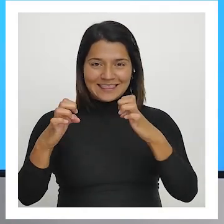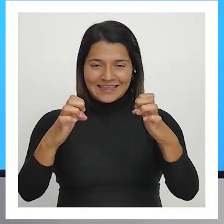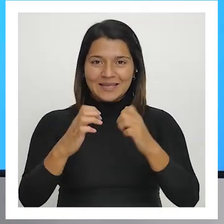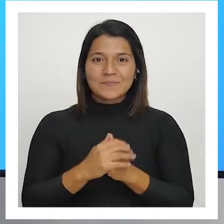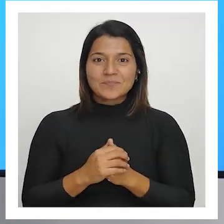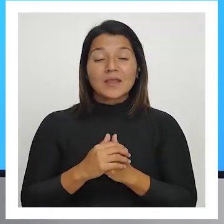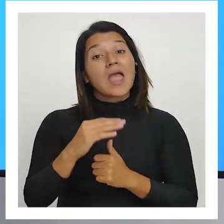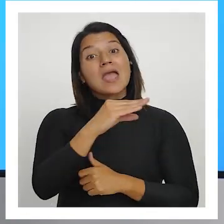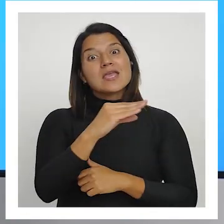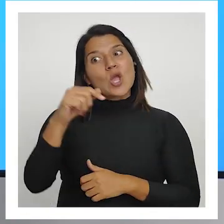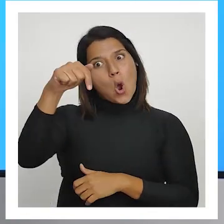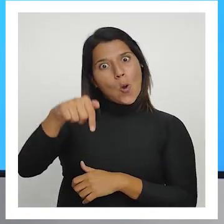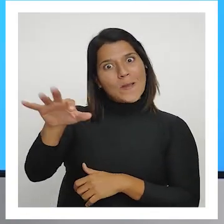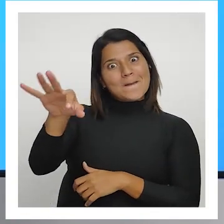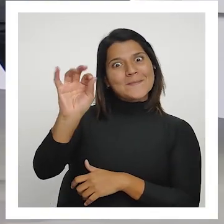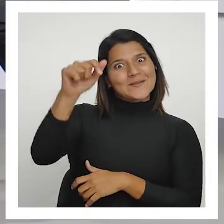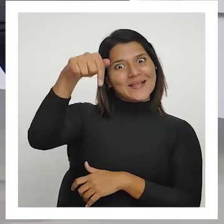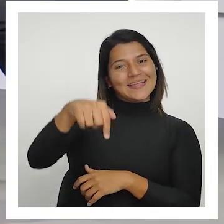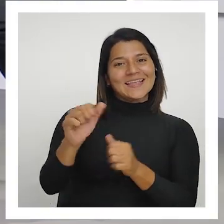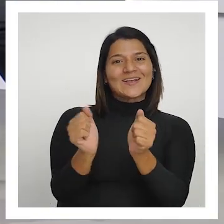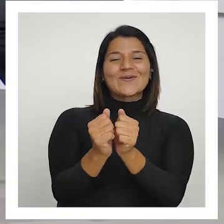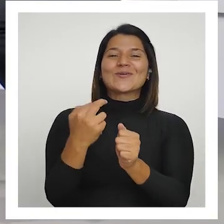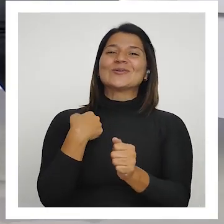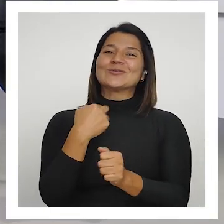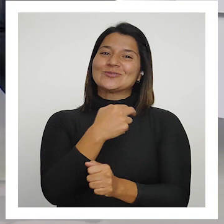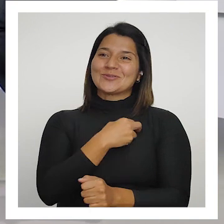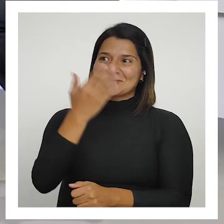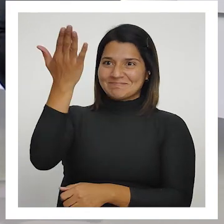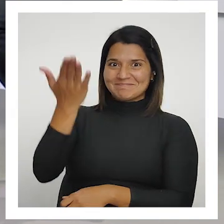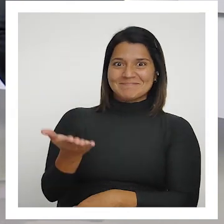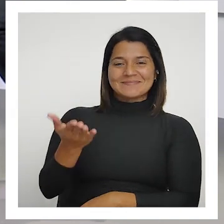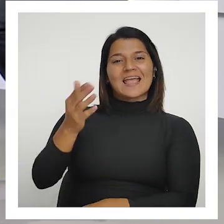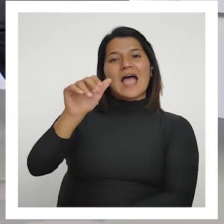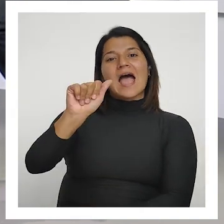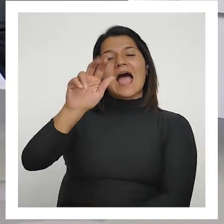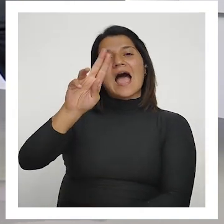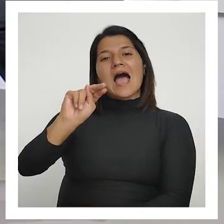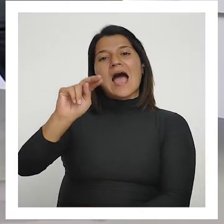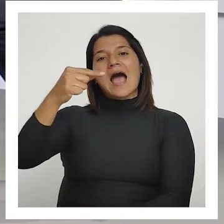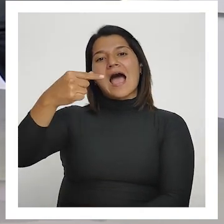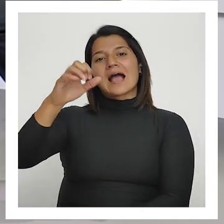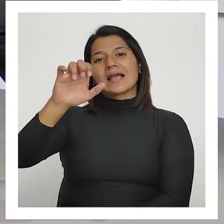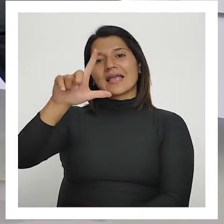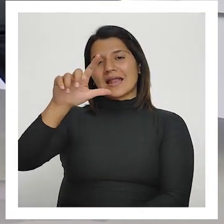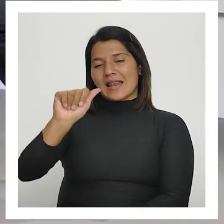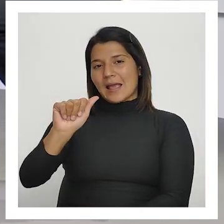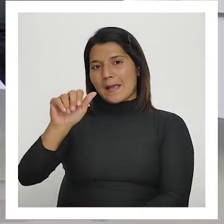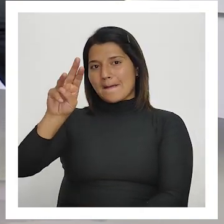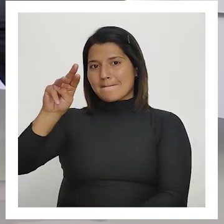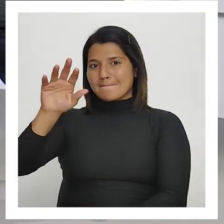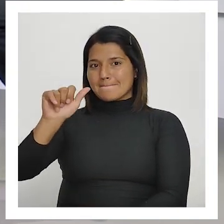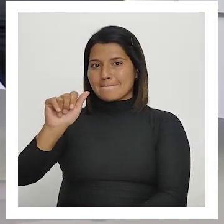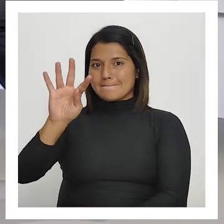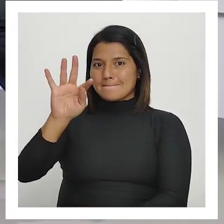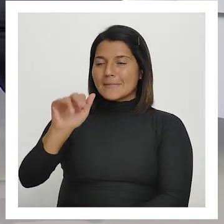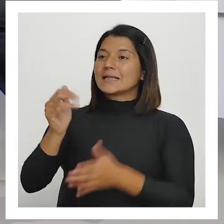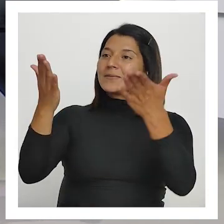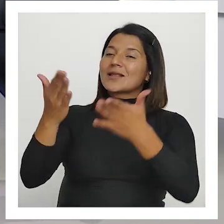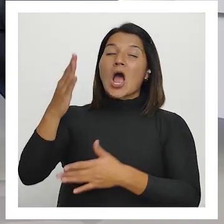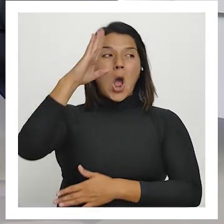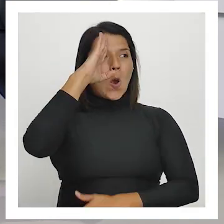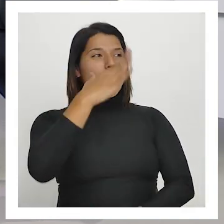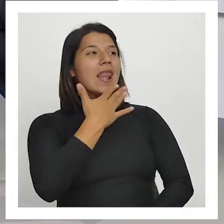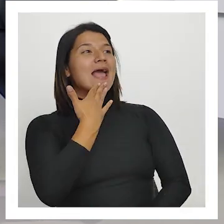estratégica. Y hoy la tenemos aquí con nosotros. Nada más y nada menos que Ángela Mata. Bienvenida. Hola, muchas gracias